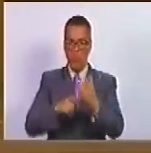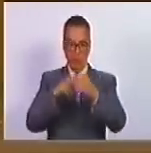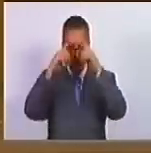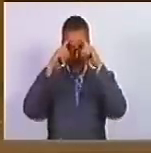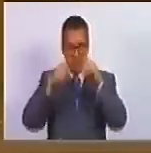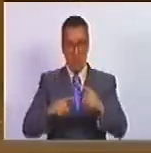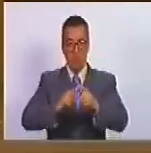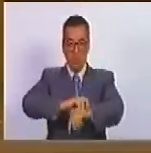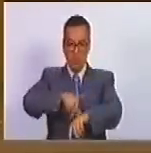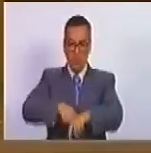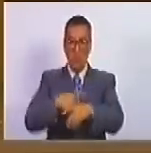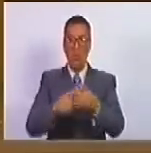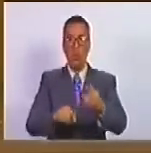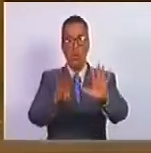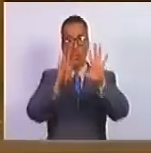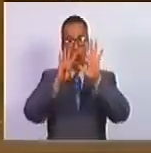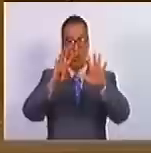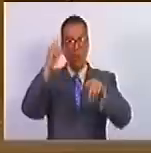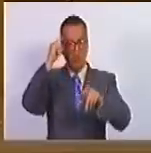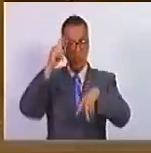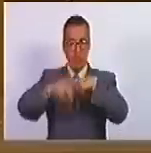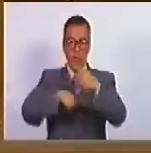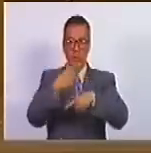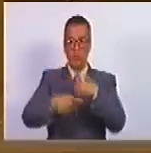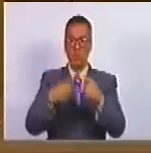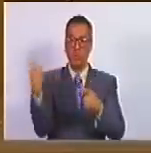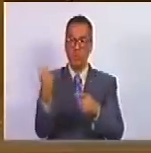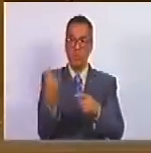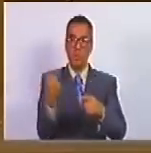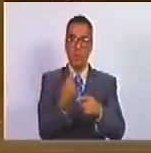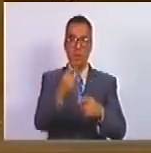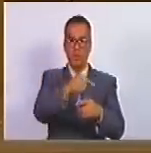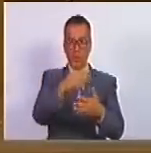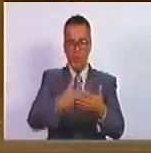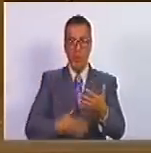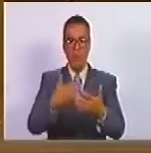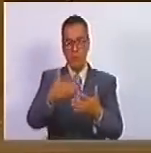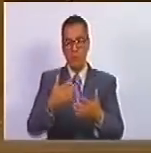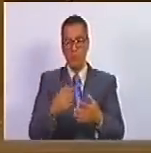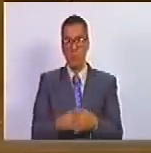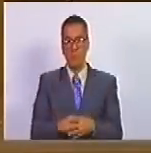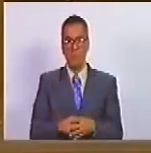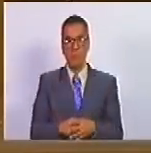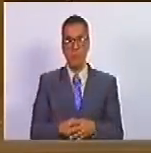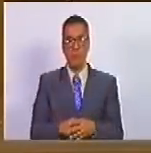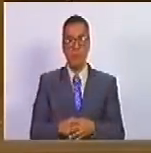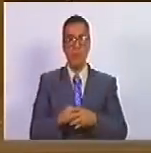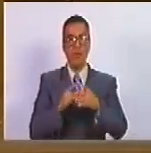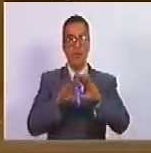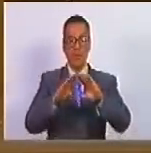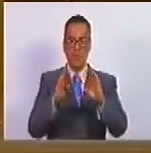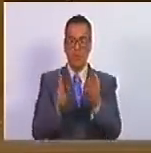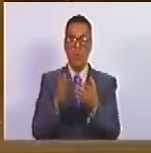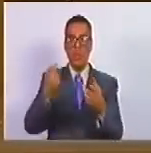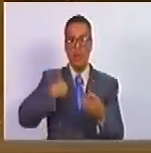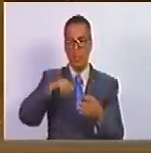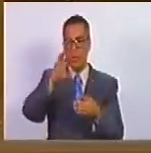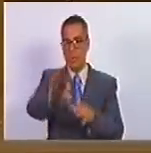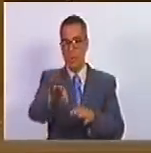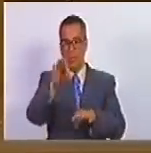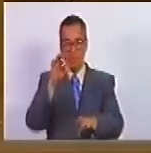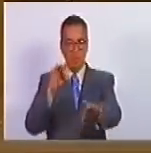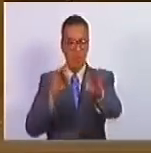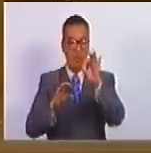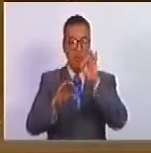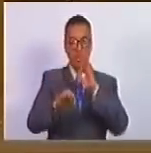decidió prorrogar 9 días el proceso de postulaciones para que sea el universo de donde tengamos que escoger